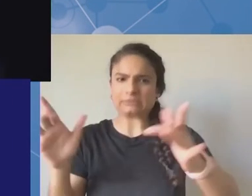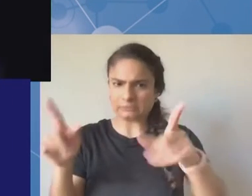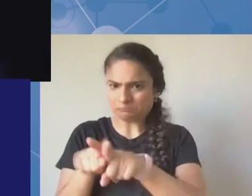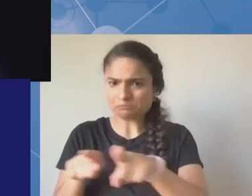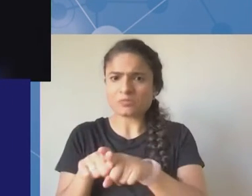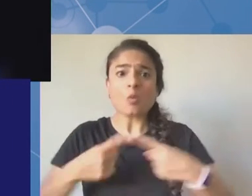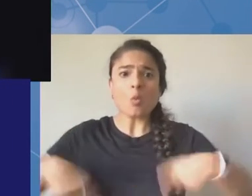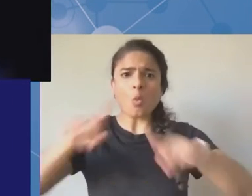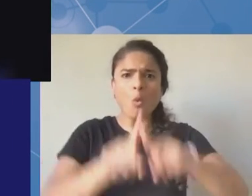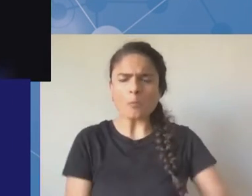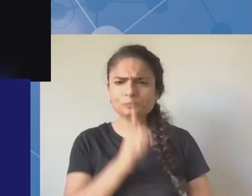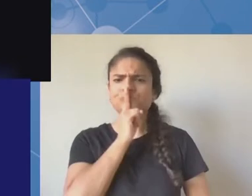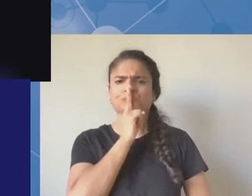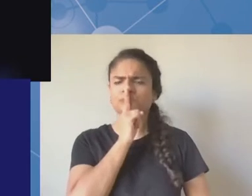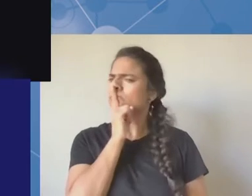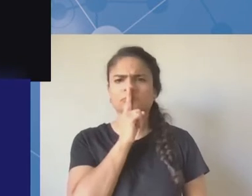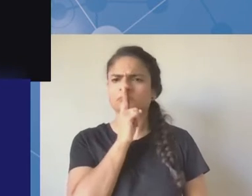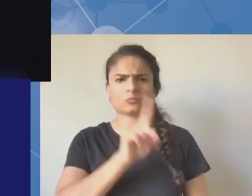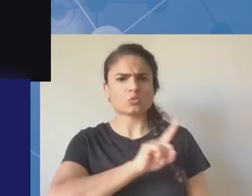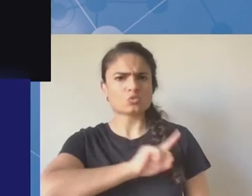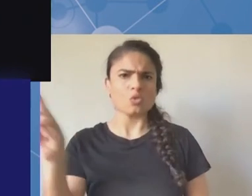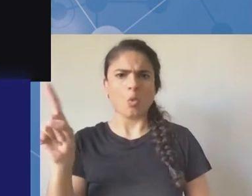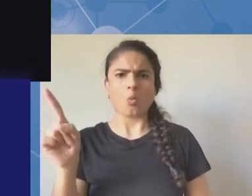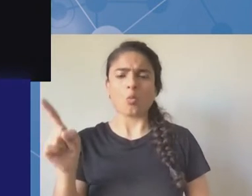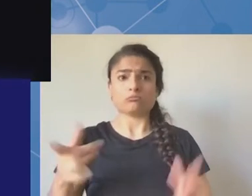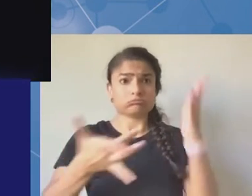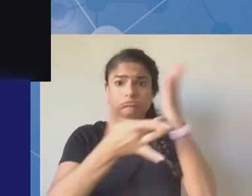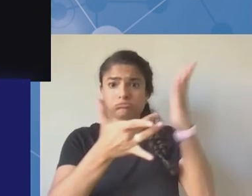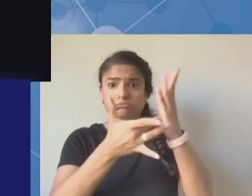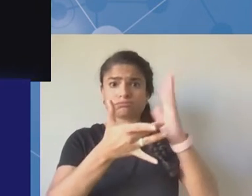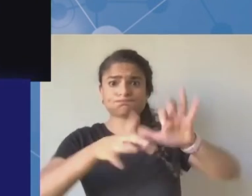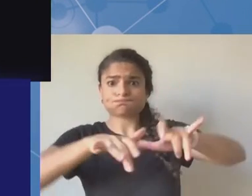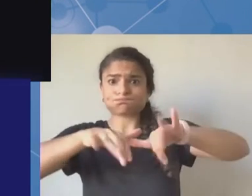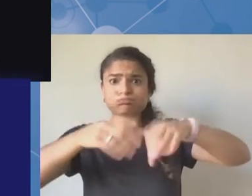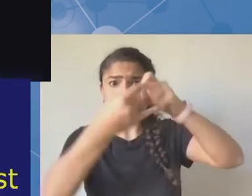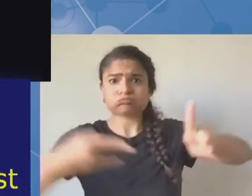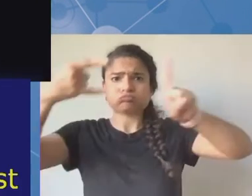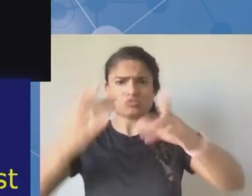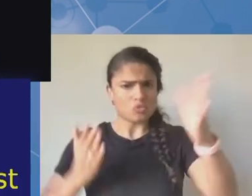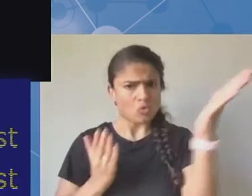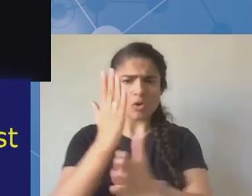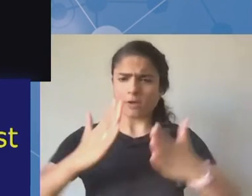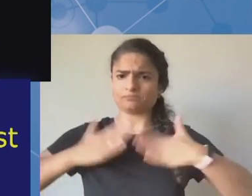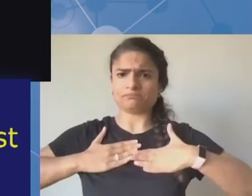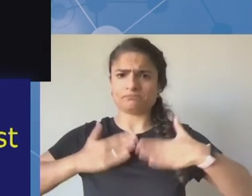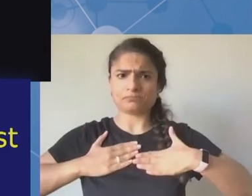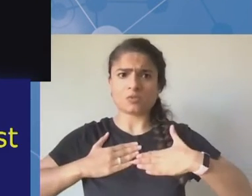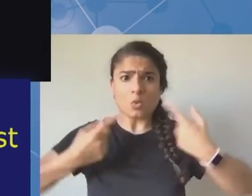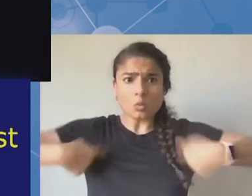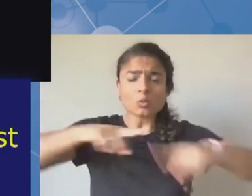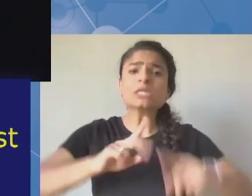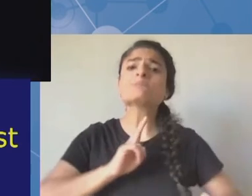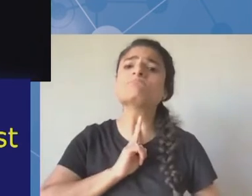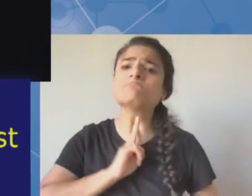podemos permitirnos el silencio. Tenemos que tener la posibilidad de que nuestra voz sea